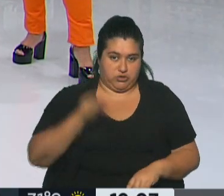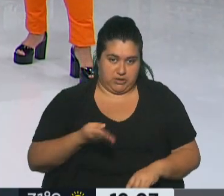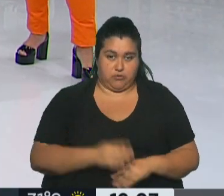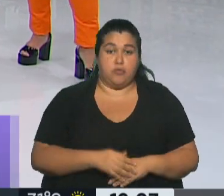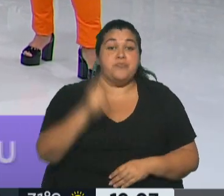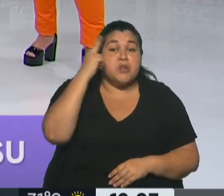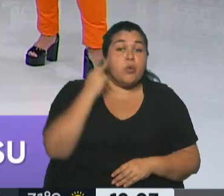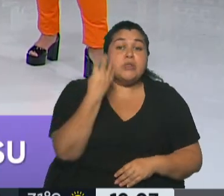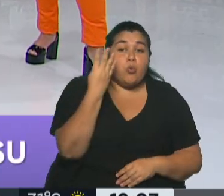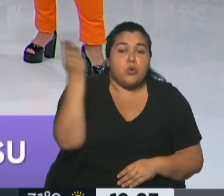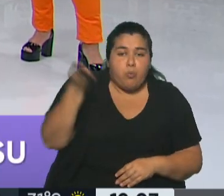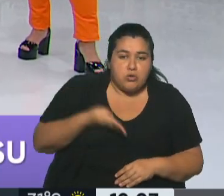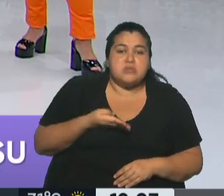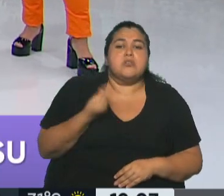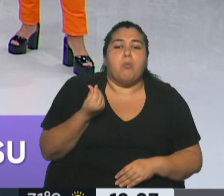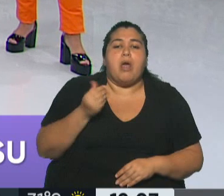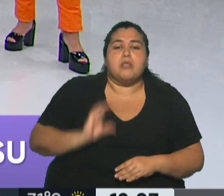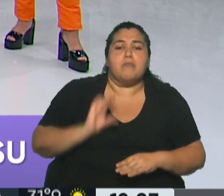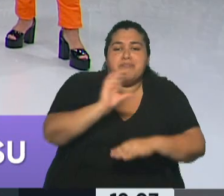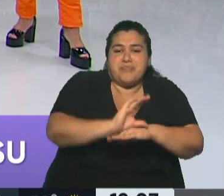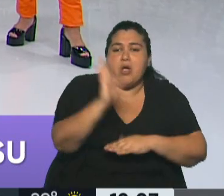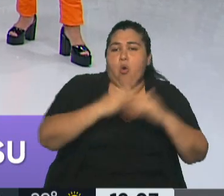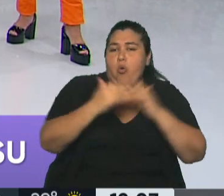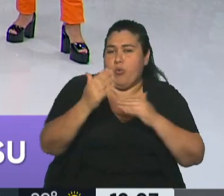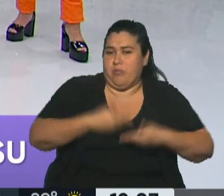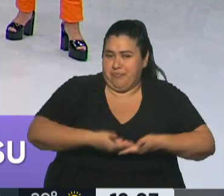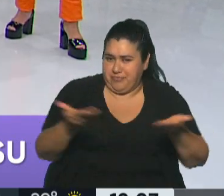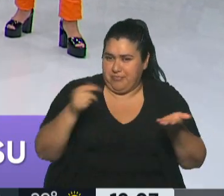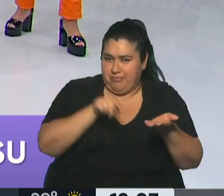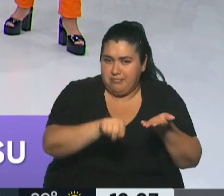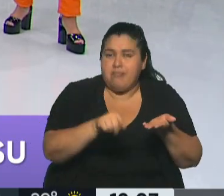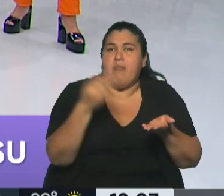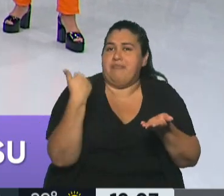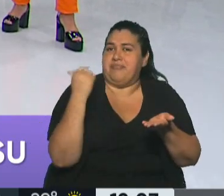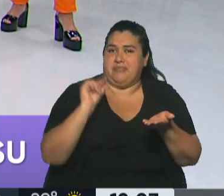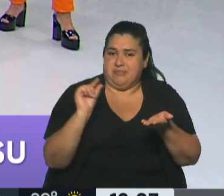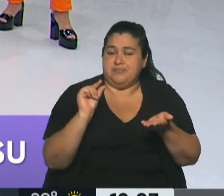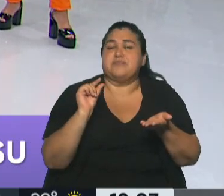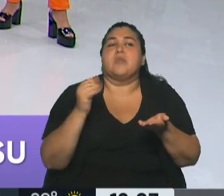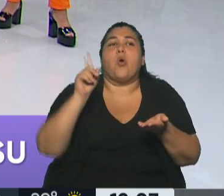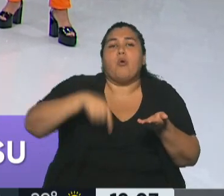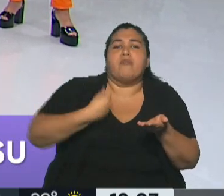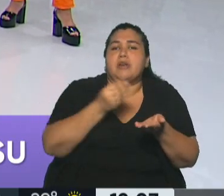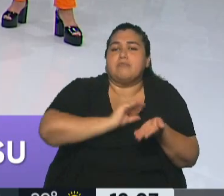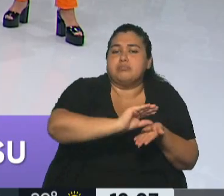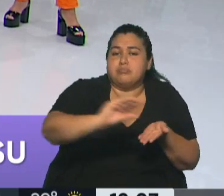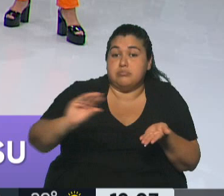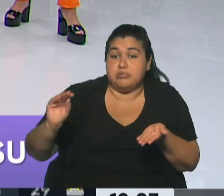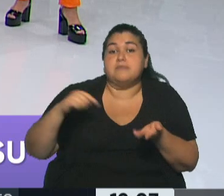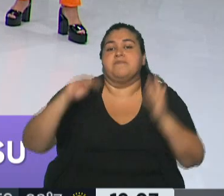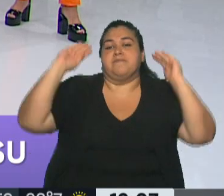94 el que obras de infraestructura económica no decíamos recién contábamos bien cómo se se redistribuye todo esto queda un